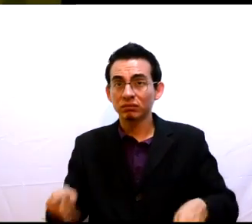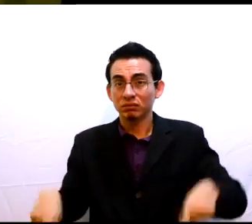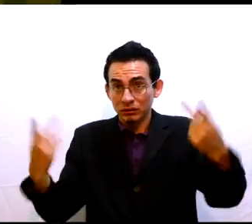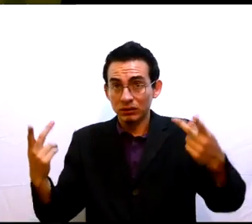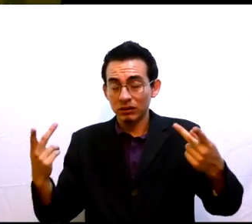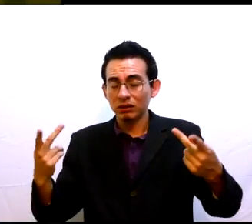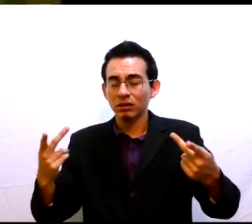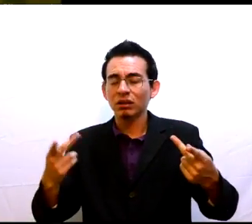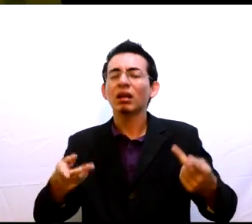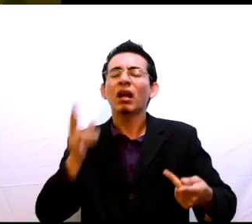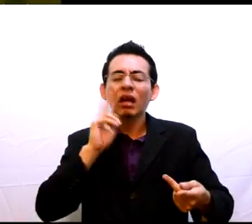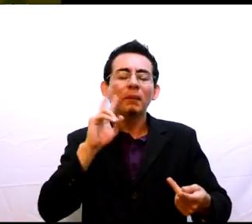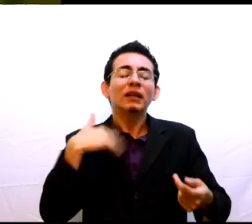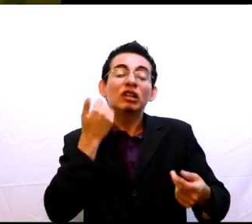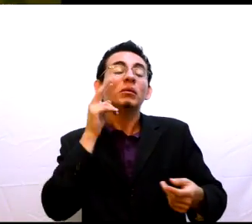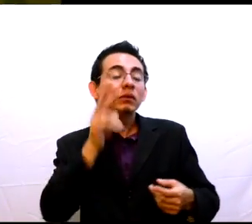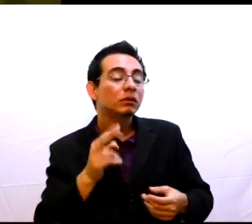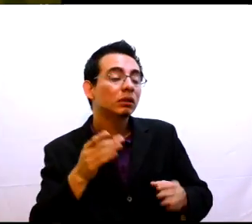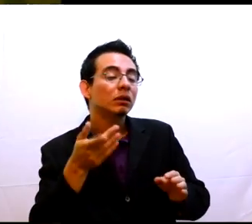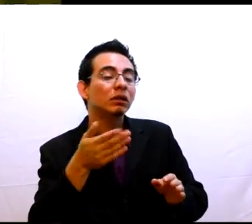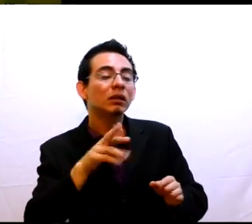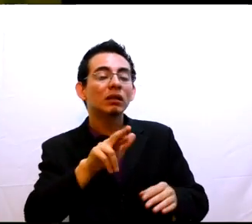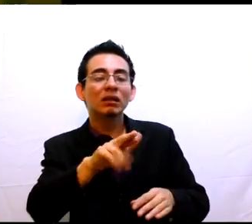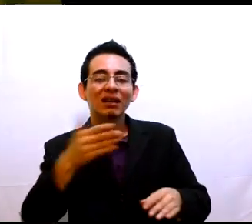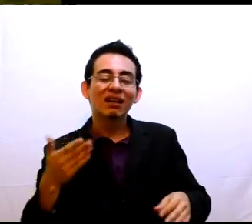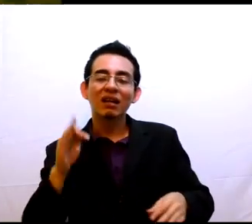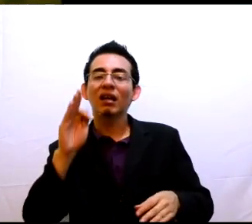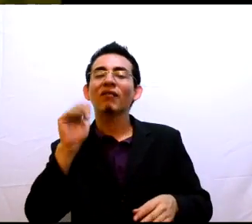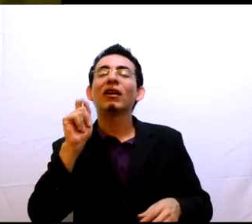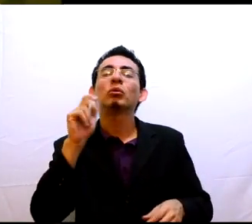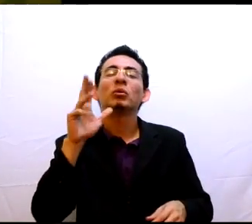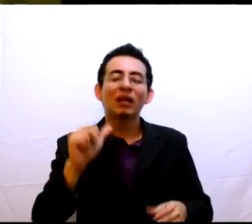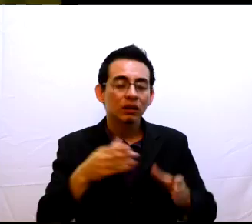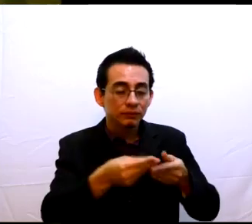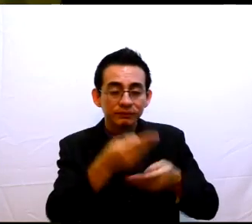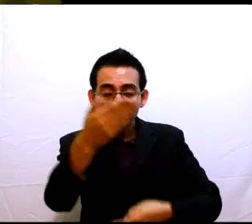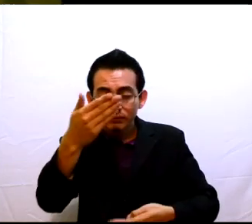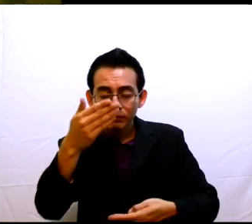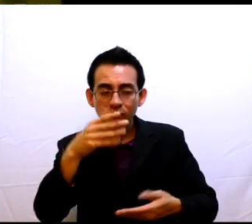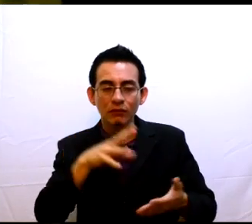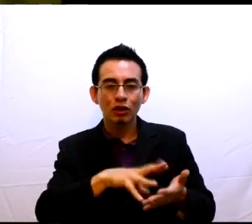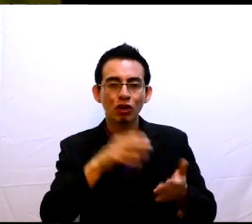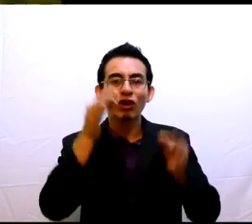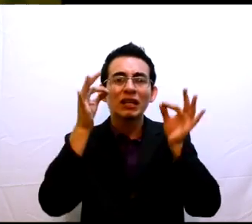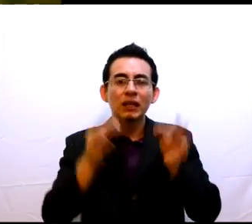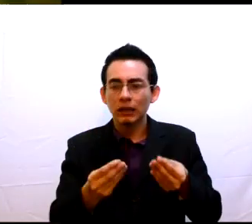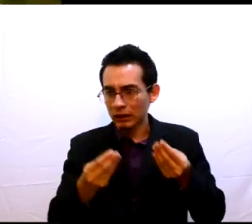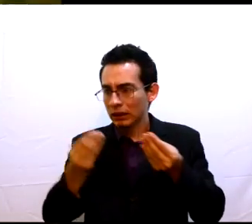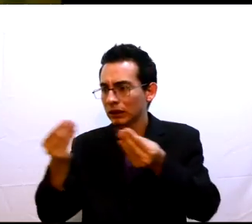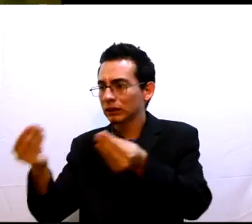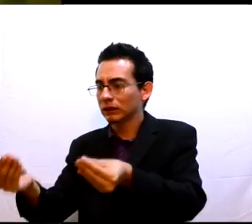entonces a ver déjeme verla la factura y tú se lo enseñas en lugar de enseñarle una copia